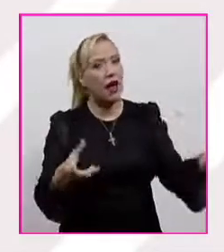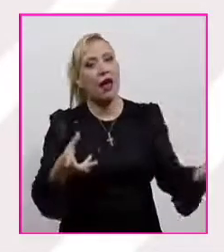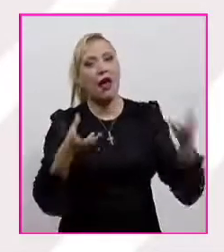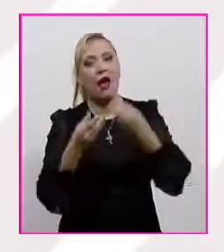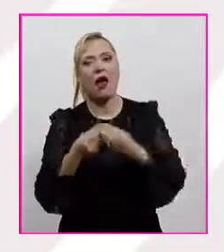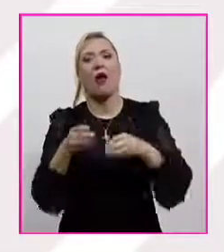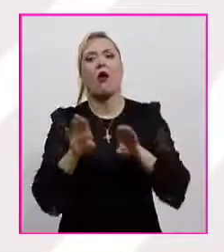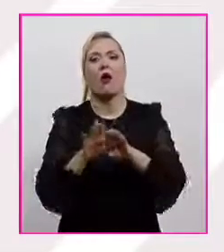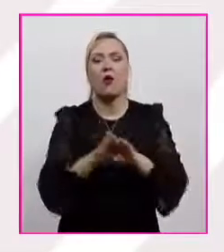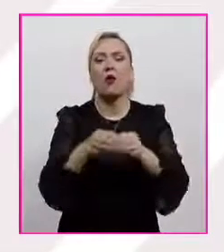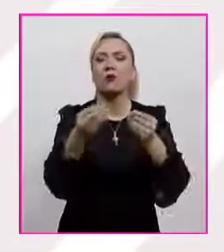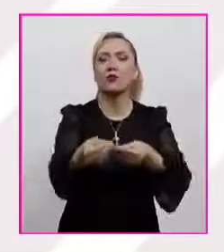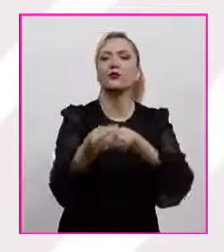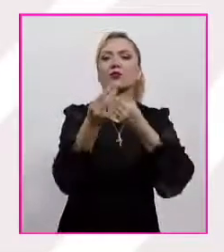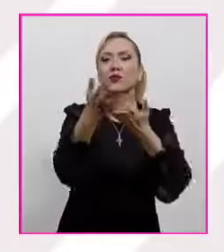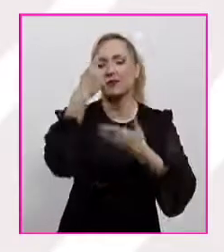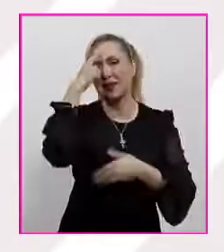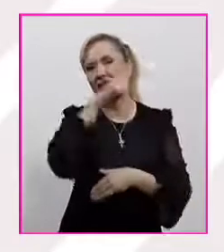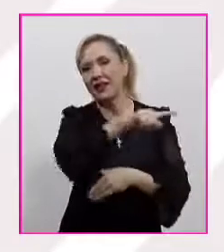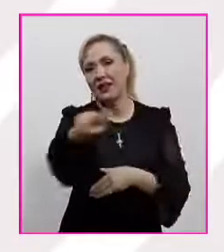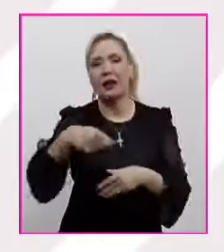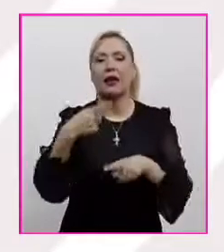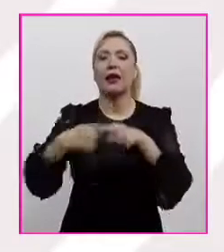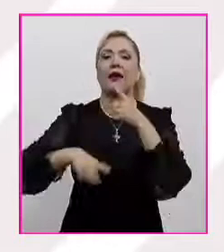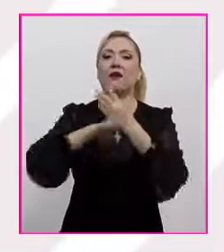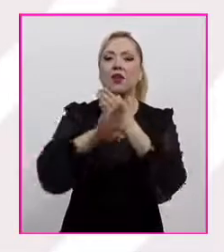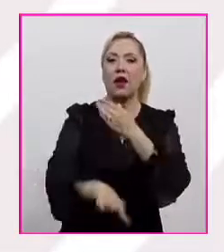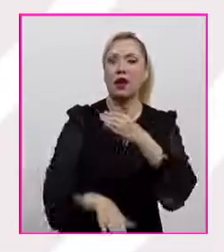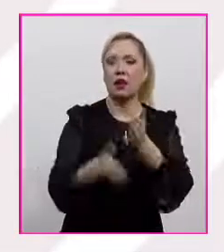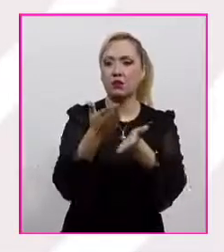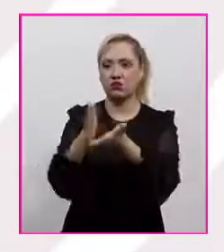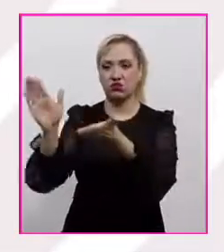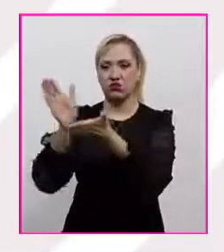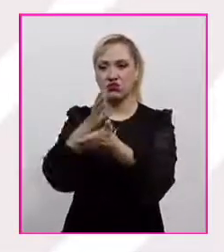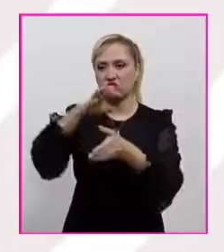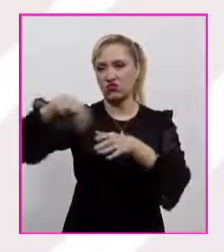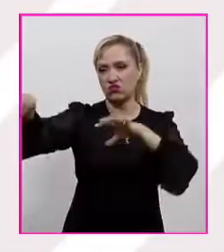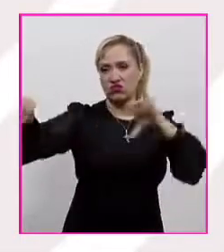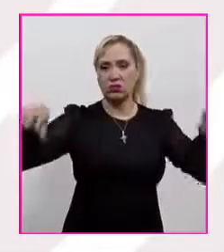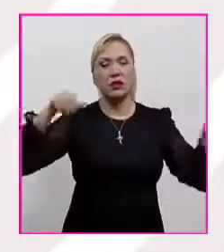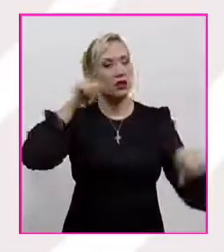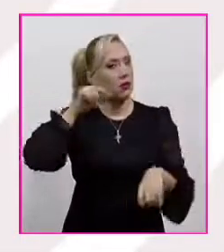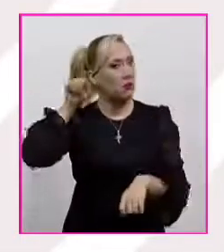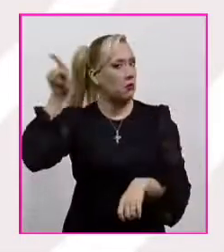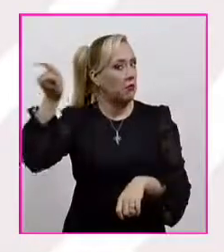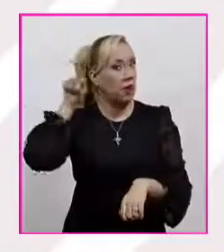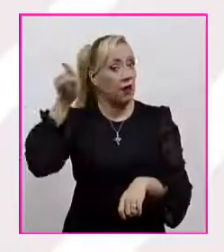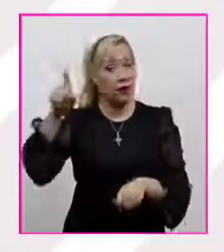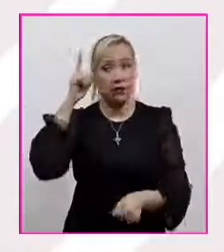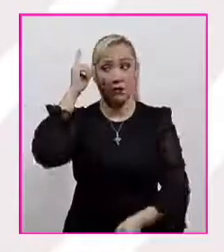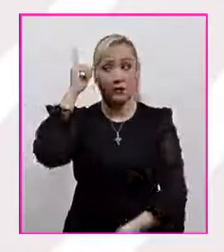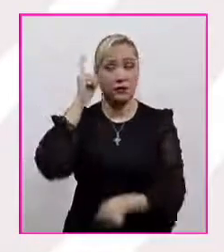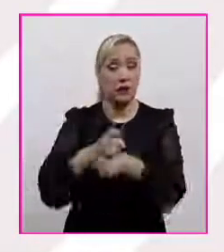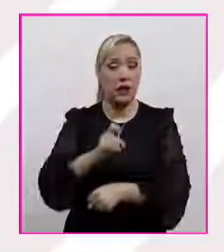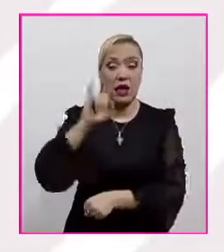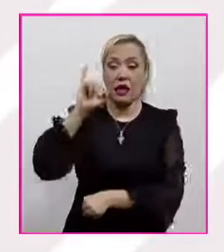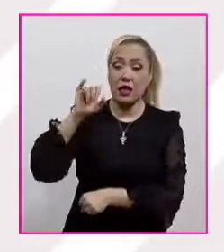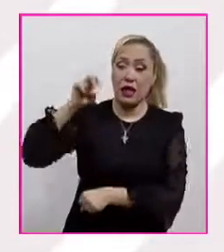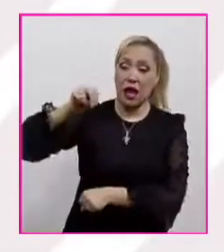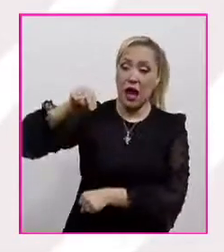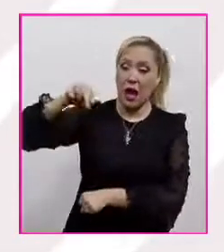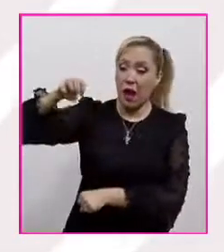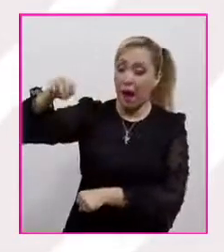dar estas herramientas para evitar el perfilamiento racial en las autoridades de migración. ¿Cómo la has visto?